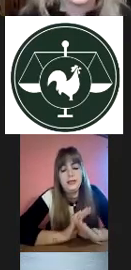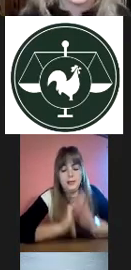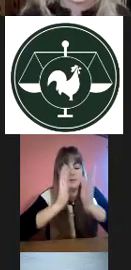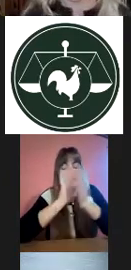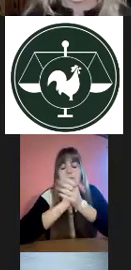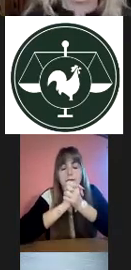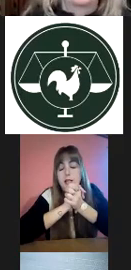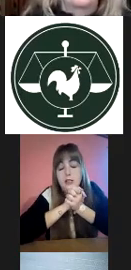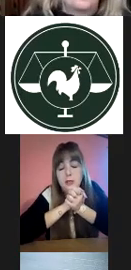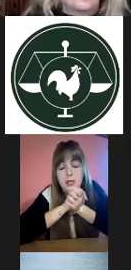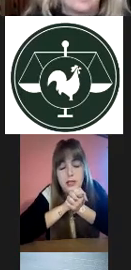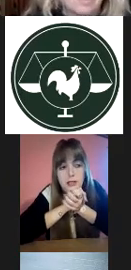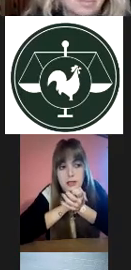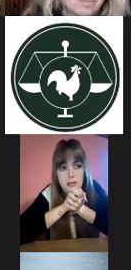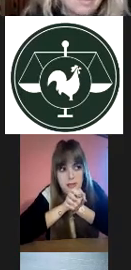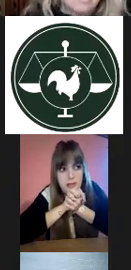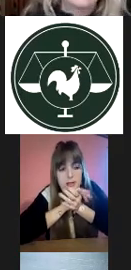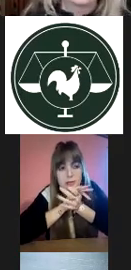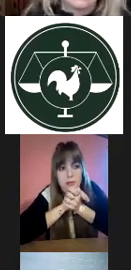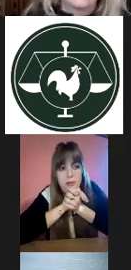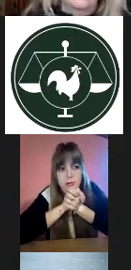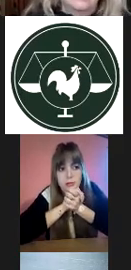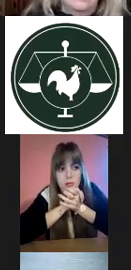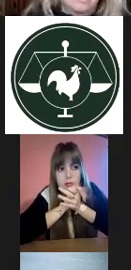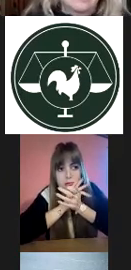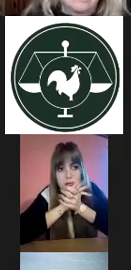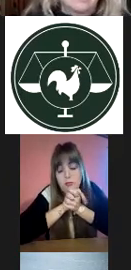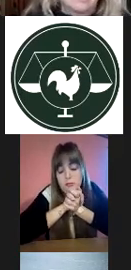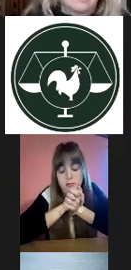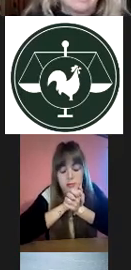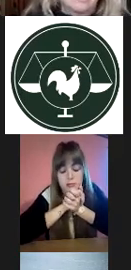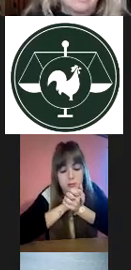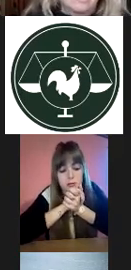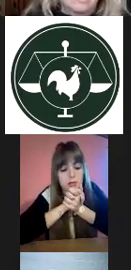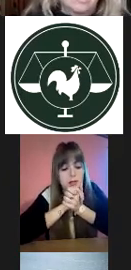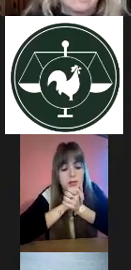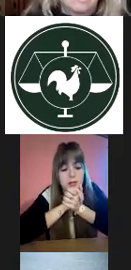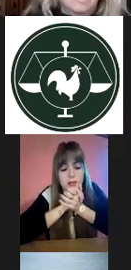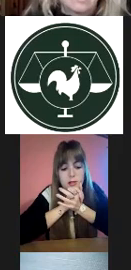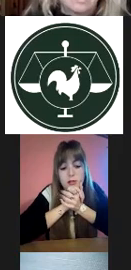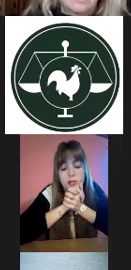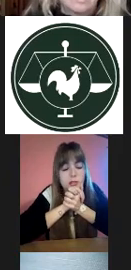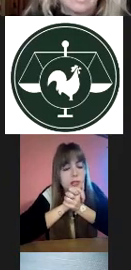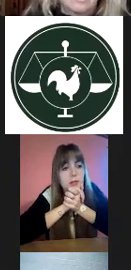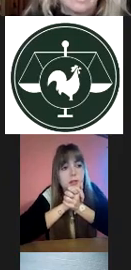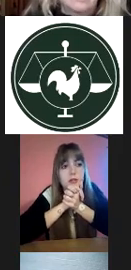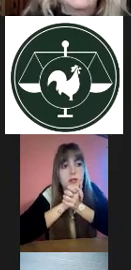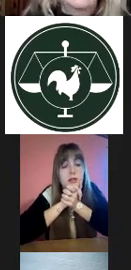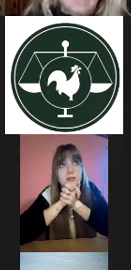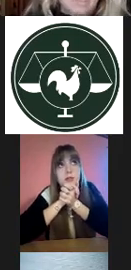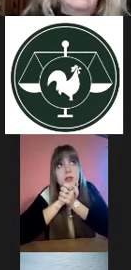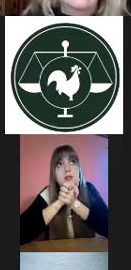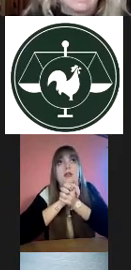política es tristísima y mismo lo vemos con, bueno, lo deben saber con los caballos también,